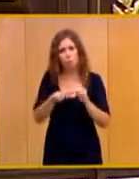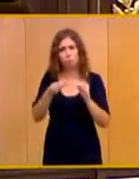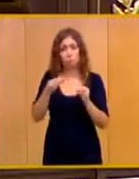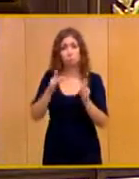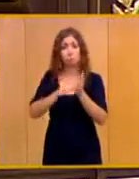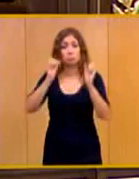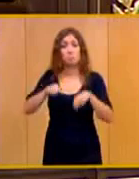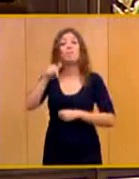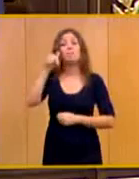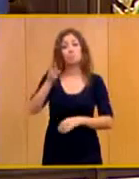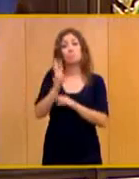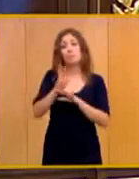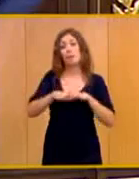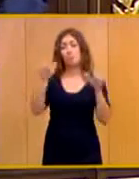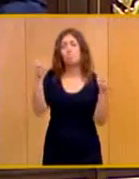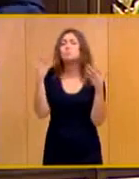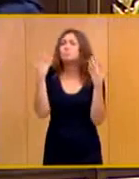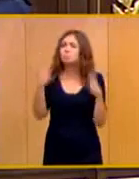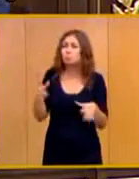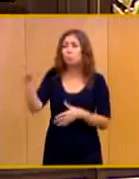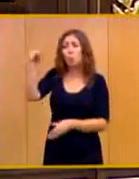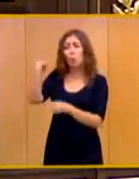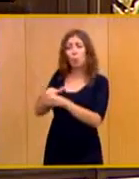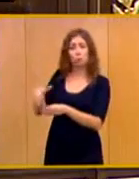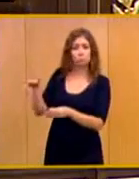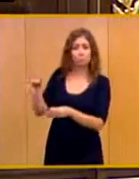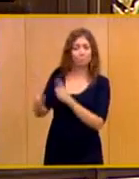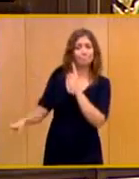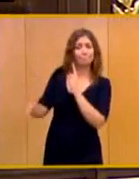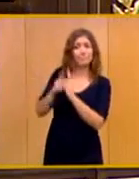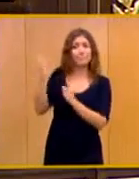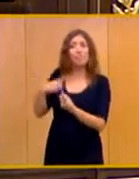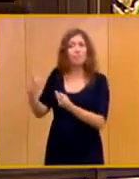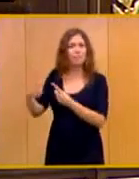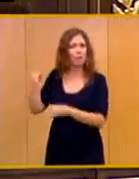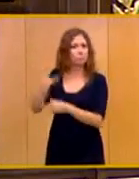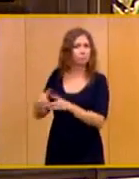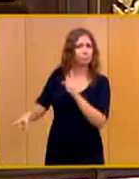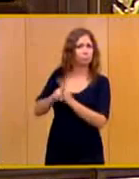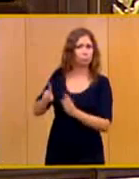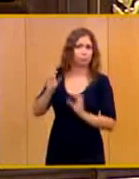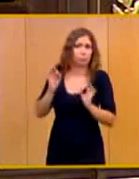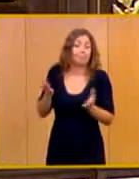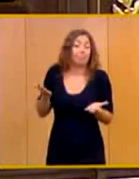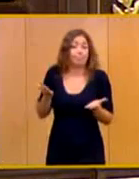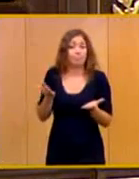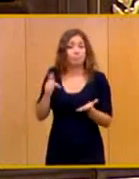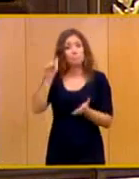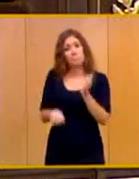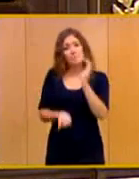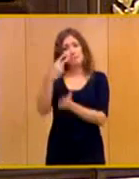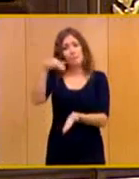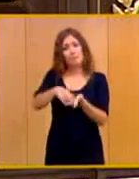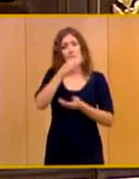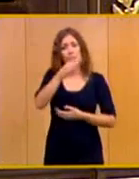el Parlamento a pesar de su voto, aun sabiendo que era necesario. Porque tenemos, como he explicado esta mañana,